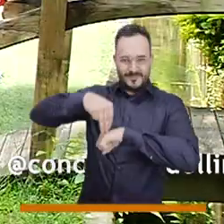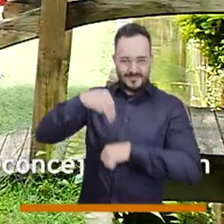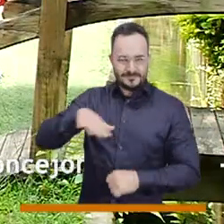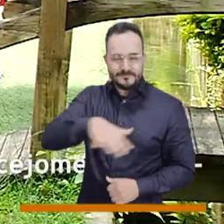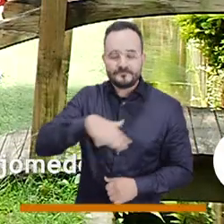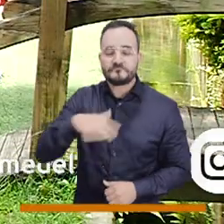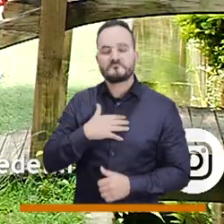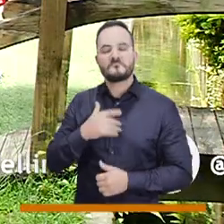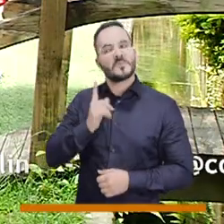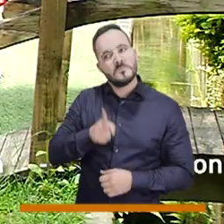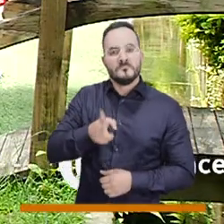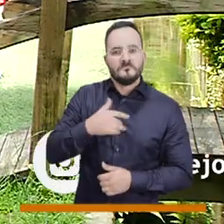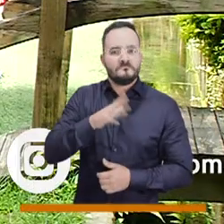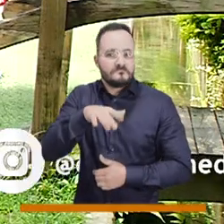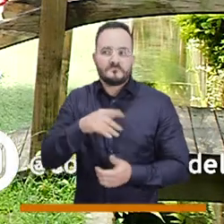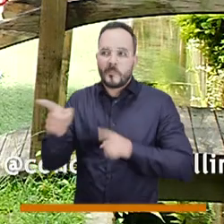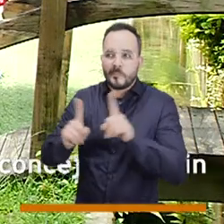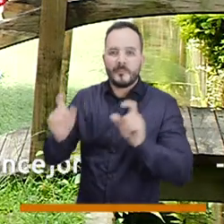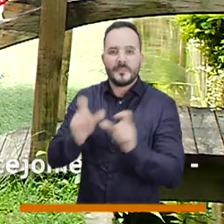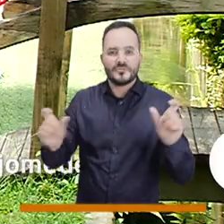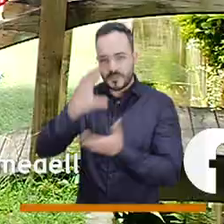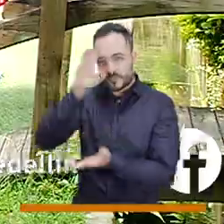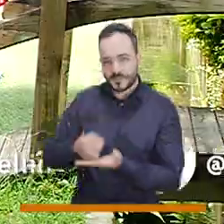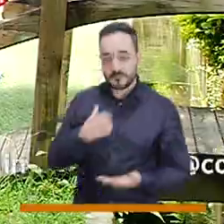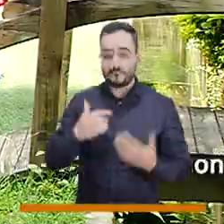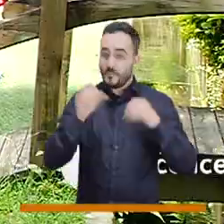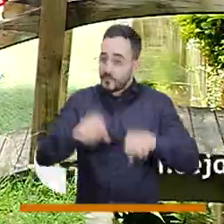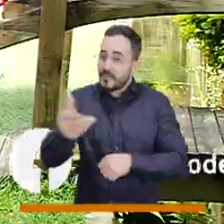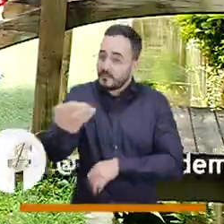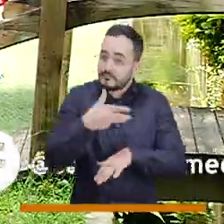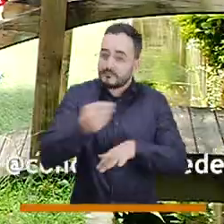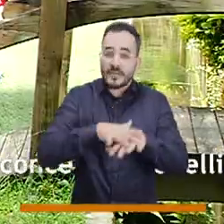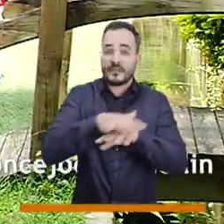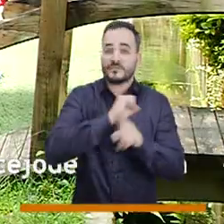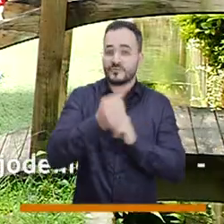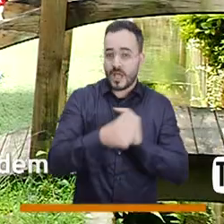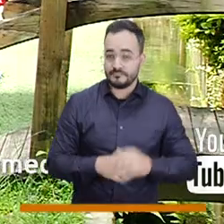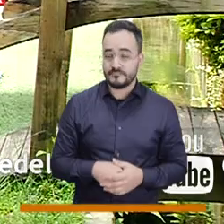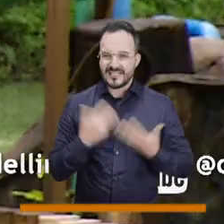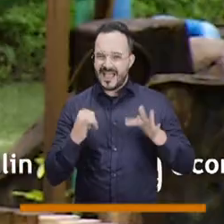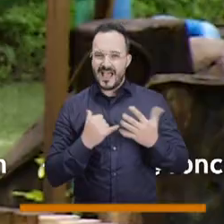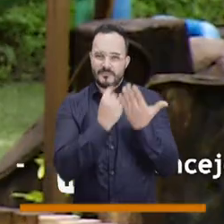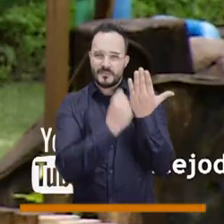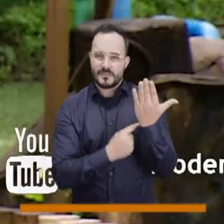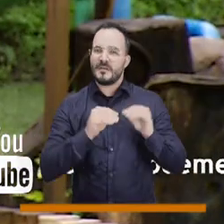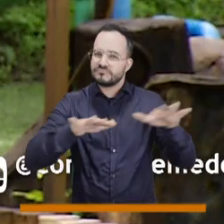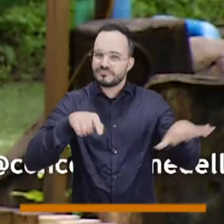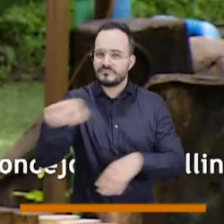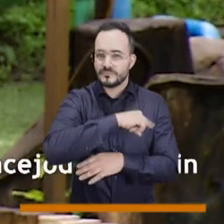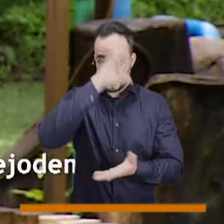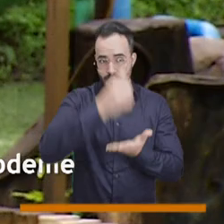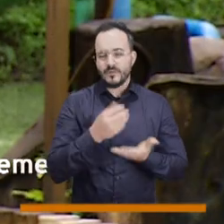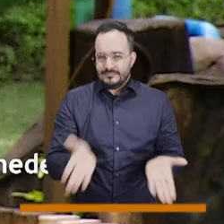Parque Gabriel García Márquez de Telemedellín para contarles la opinión de la gente en De Frente a la Gente. A través de nuestras redes sociales nos dejan su